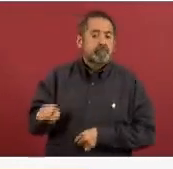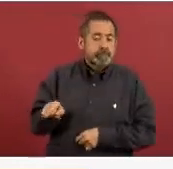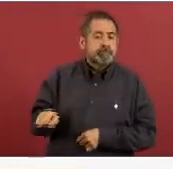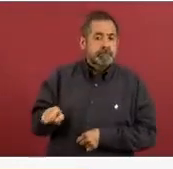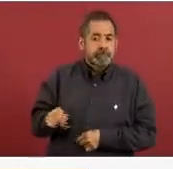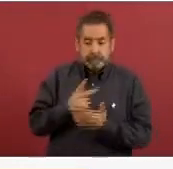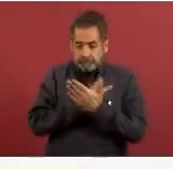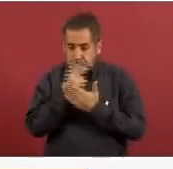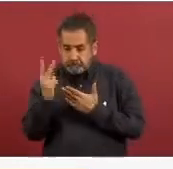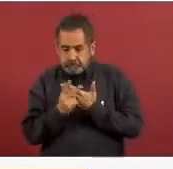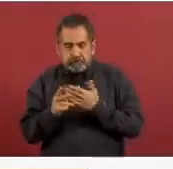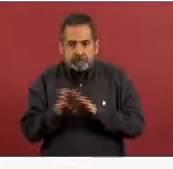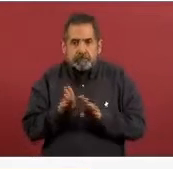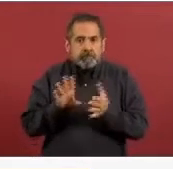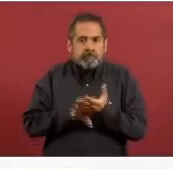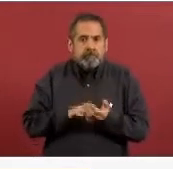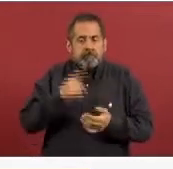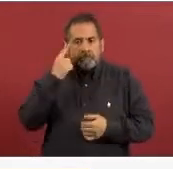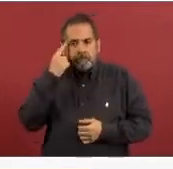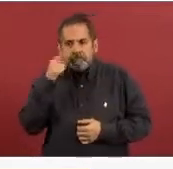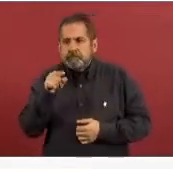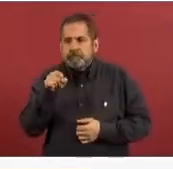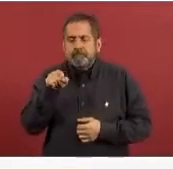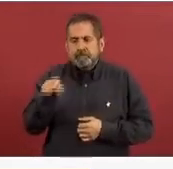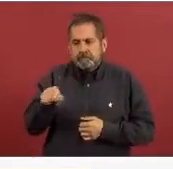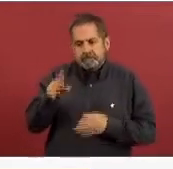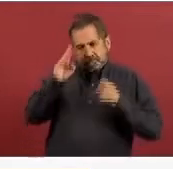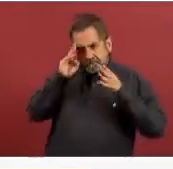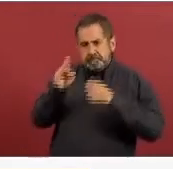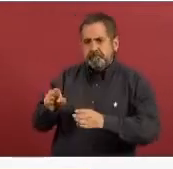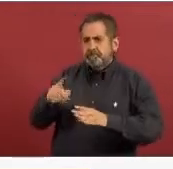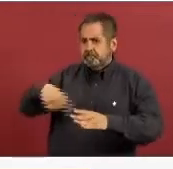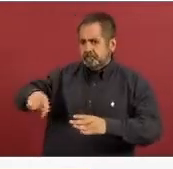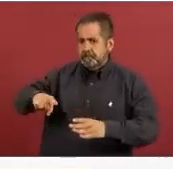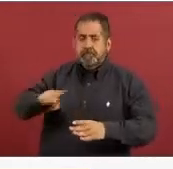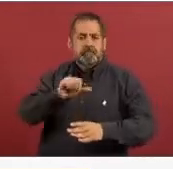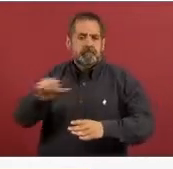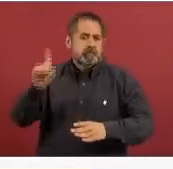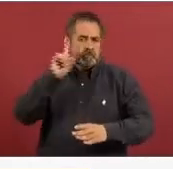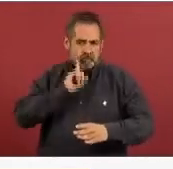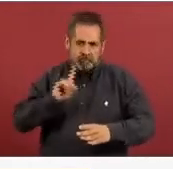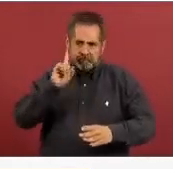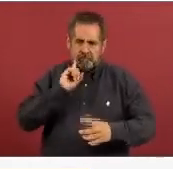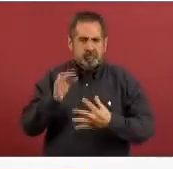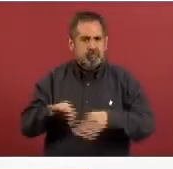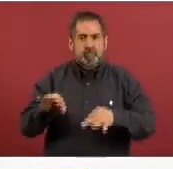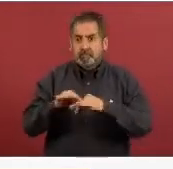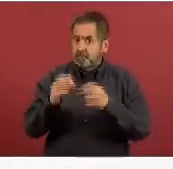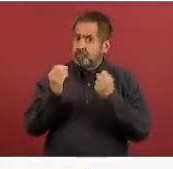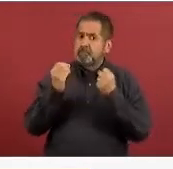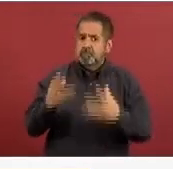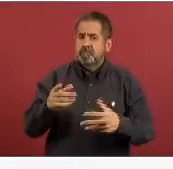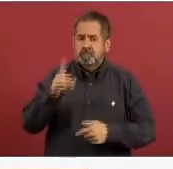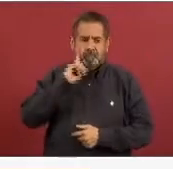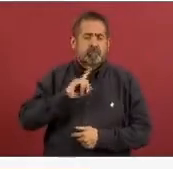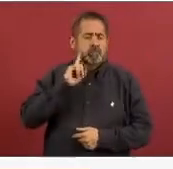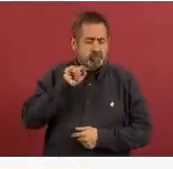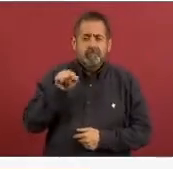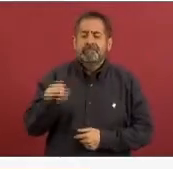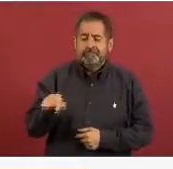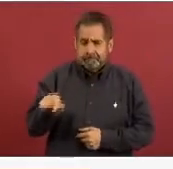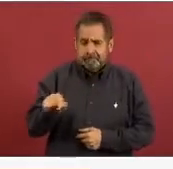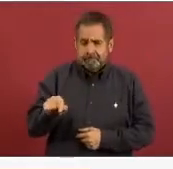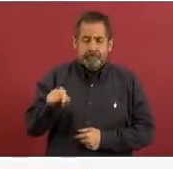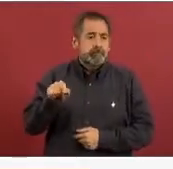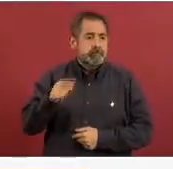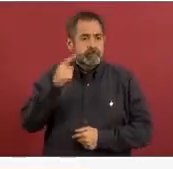están dirigidos para atender a esta población, a este grupo que es grande de mujeres